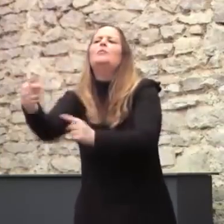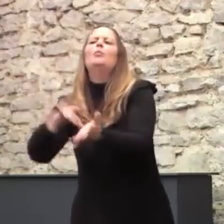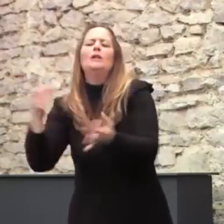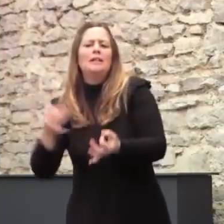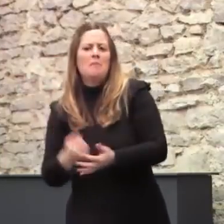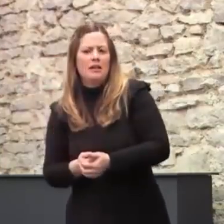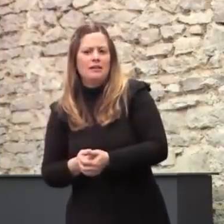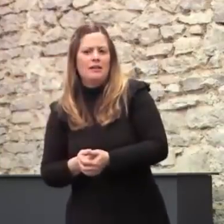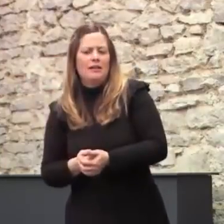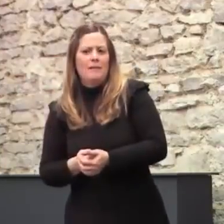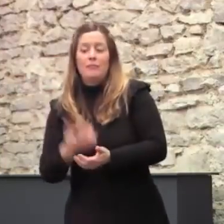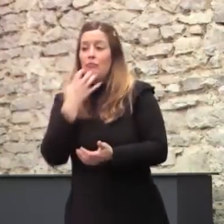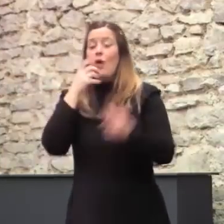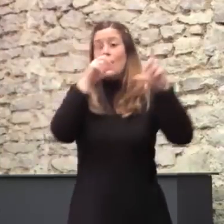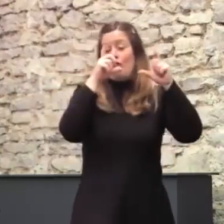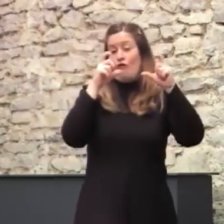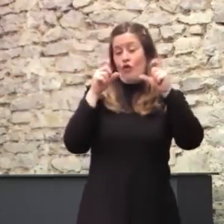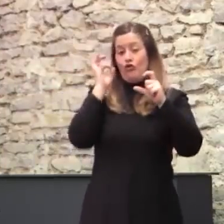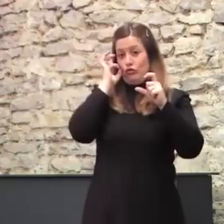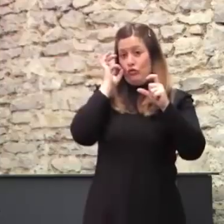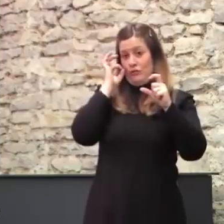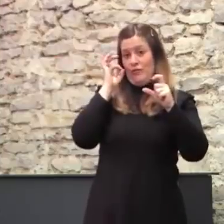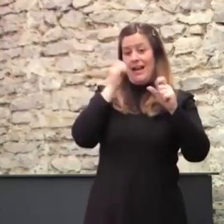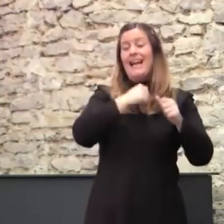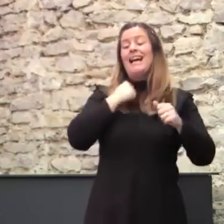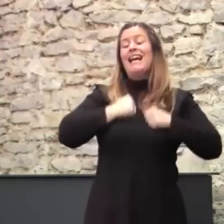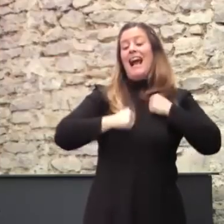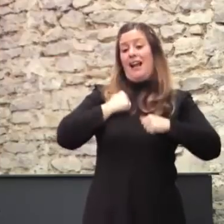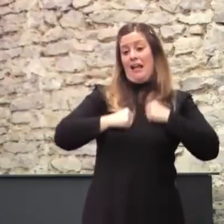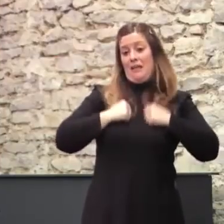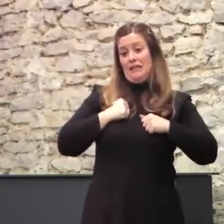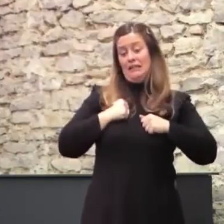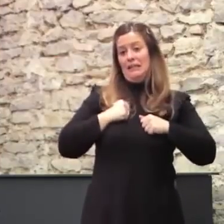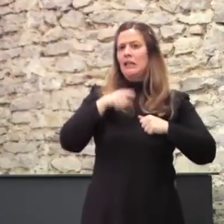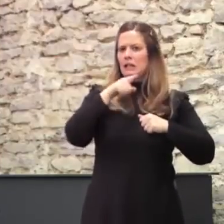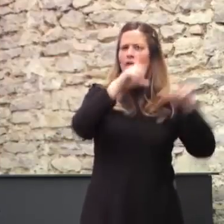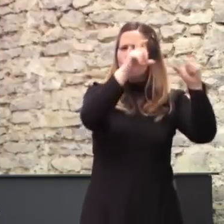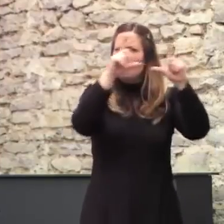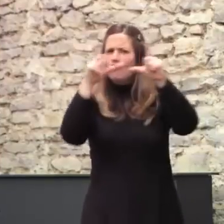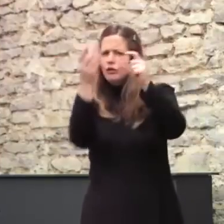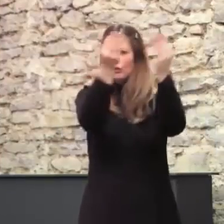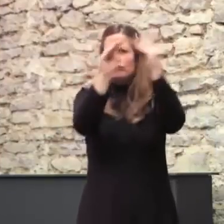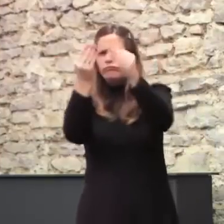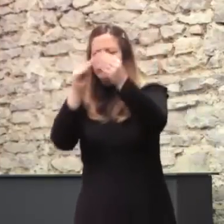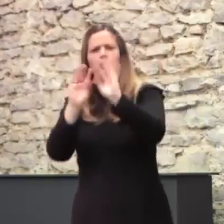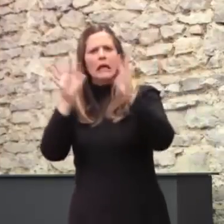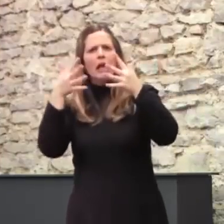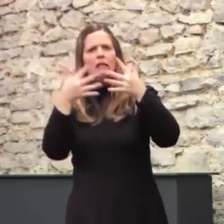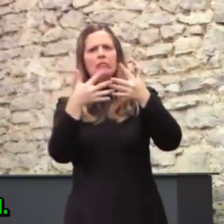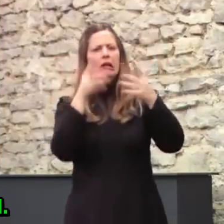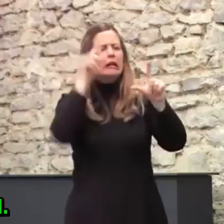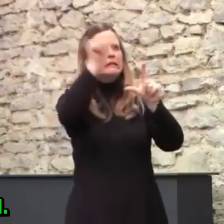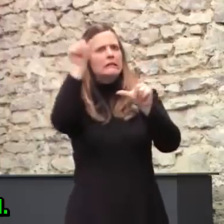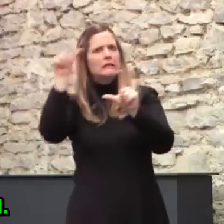una fotógrafa canadiense que, bueno, sí que hizo unas composiciones que circulan mucho por internet, no sé si lo habéis